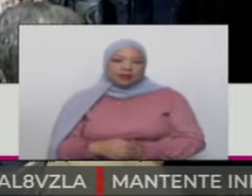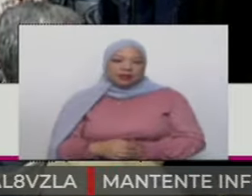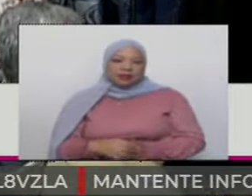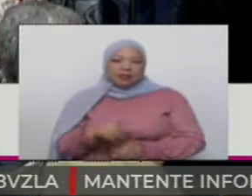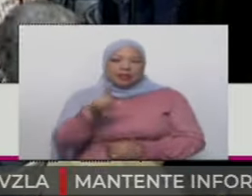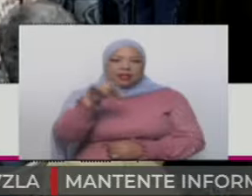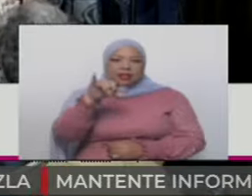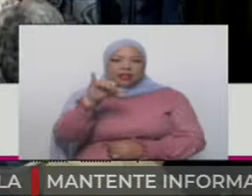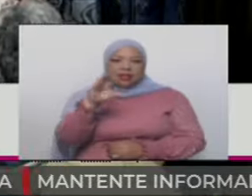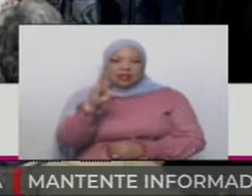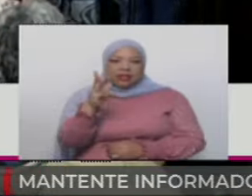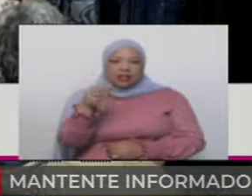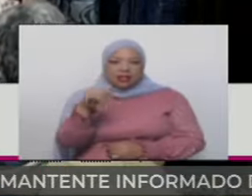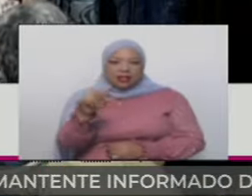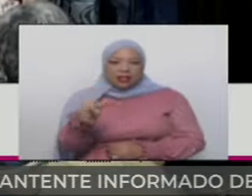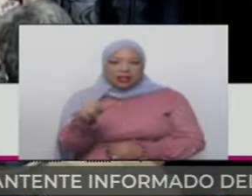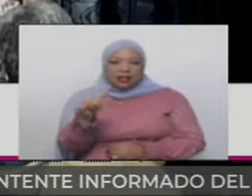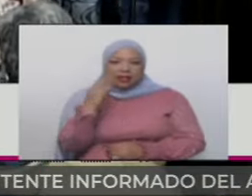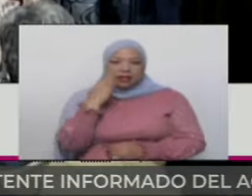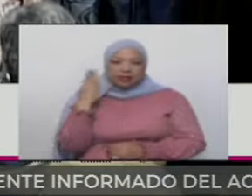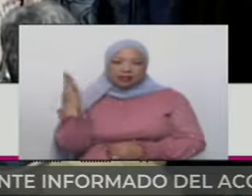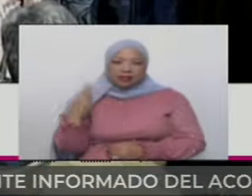Lilia Vera.